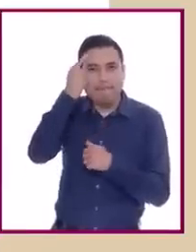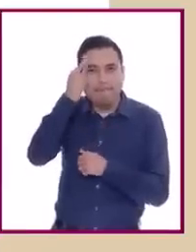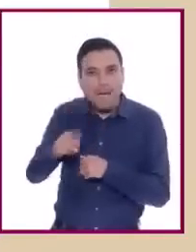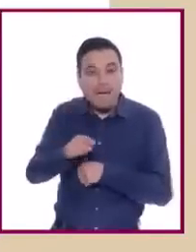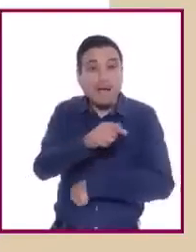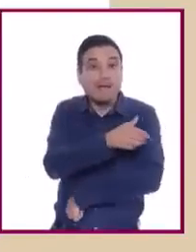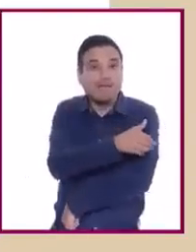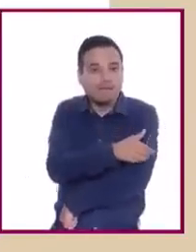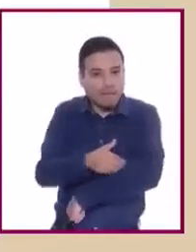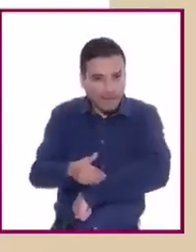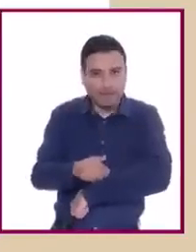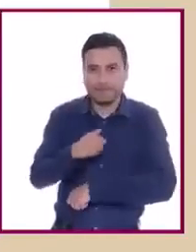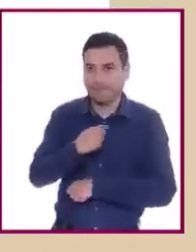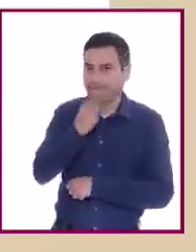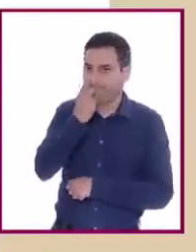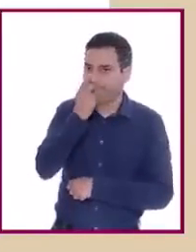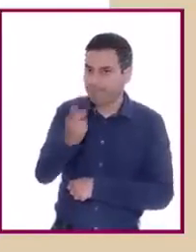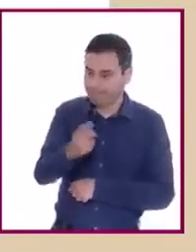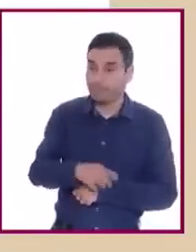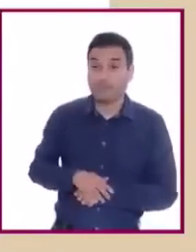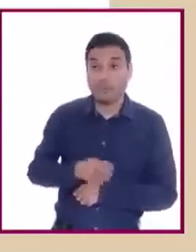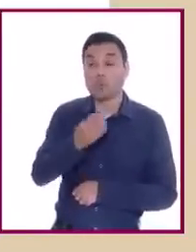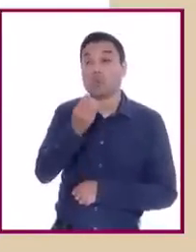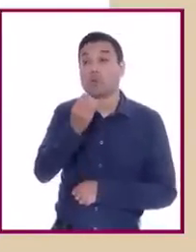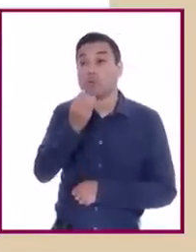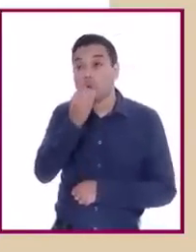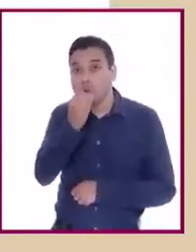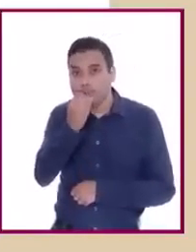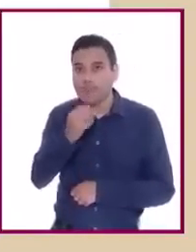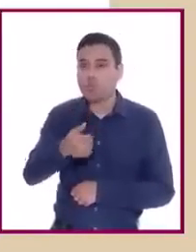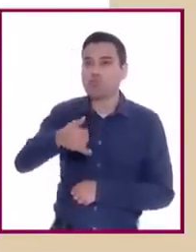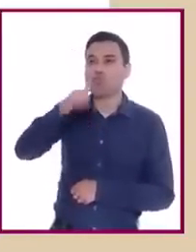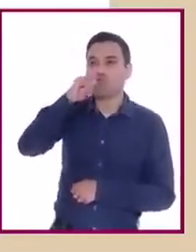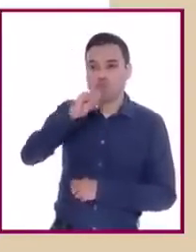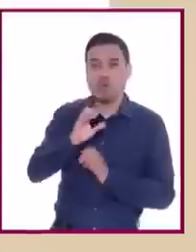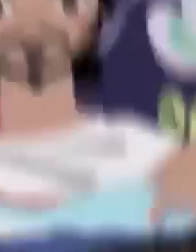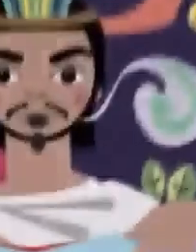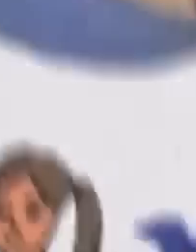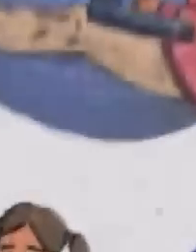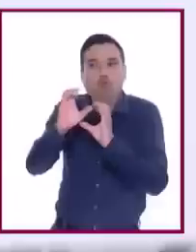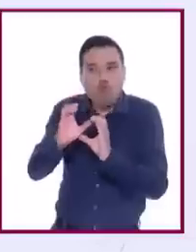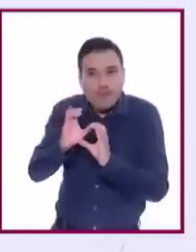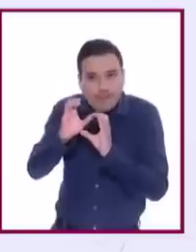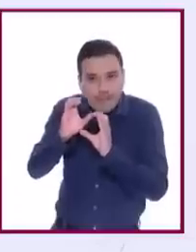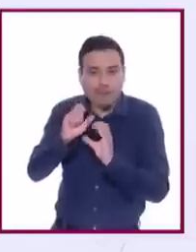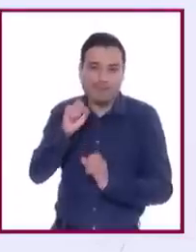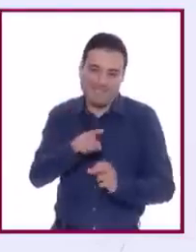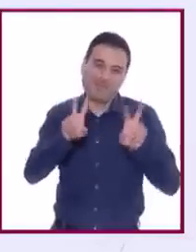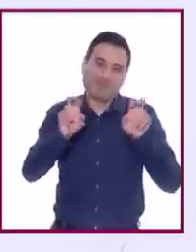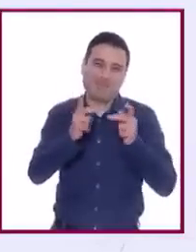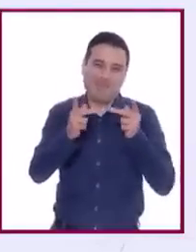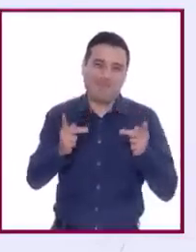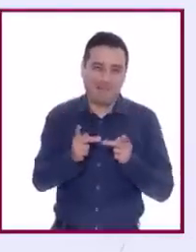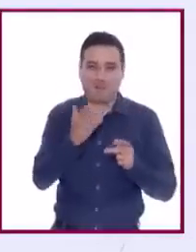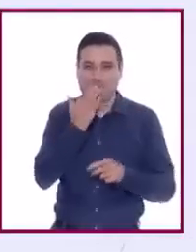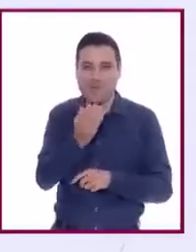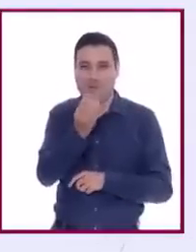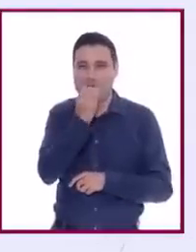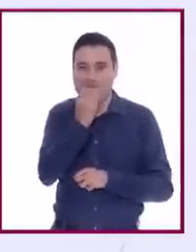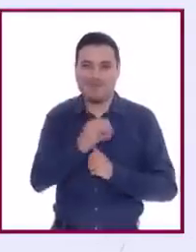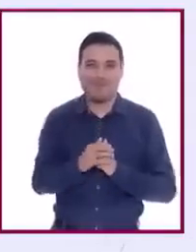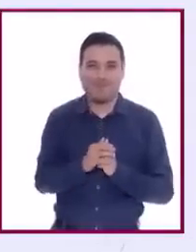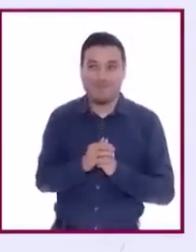equilibrio de en el consumo de los alimentos basados en el plato del bien comer y ahí es donde nos podrán vertir